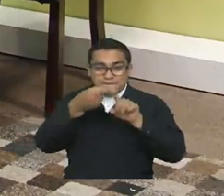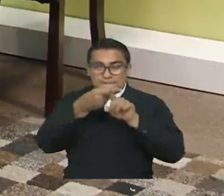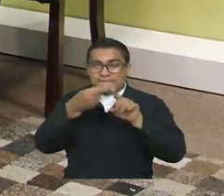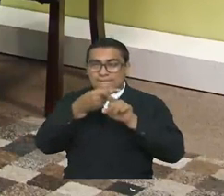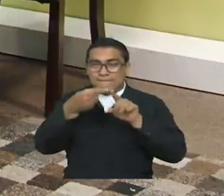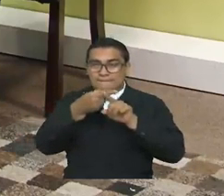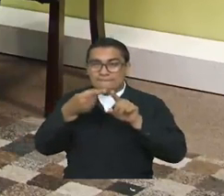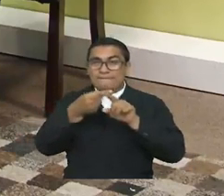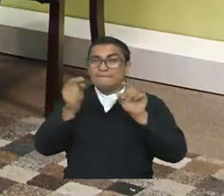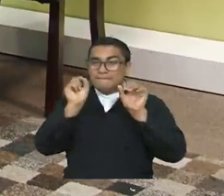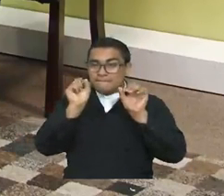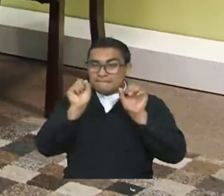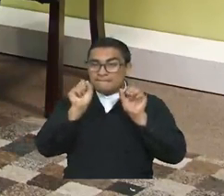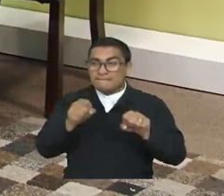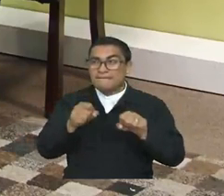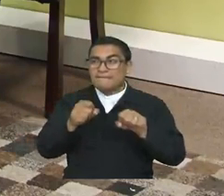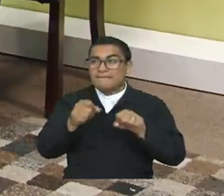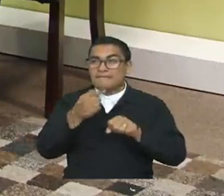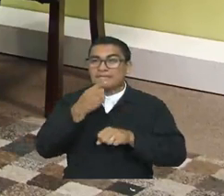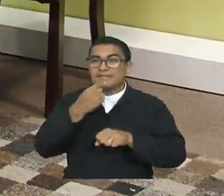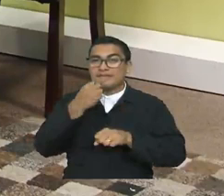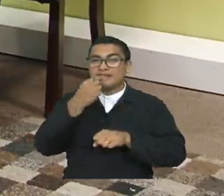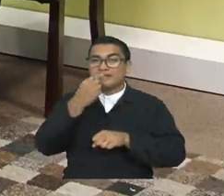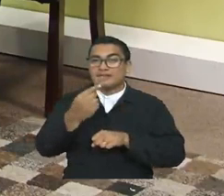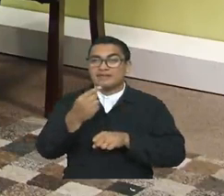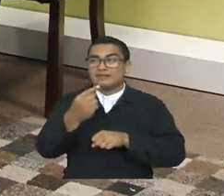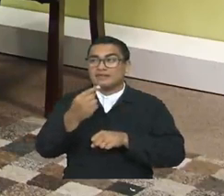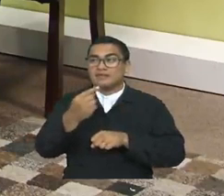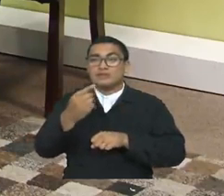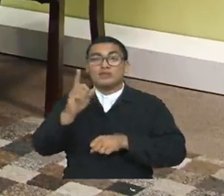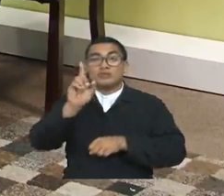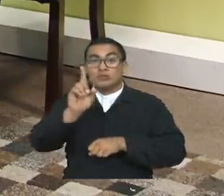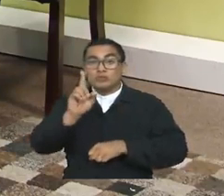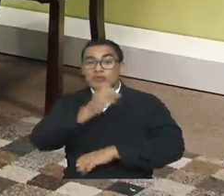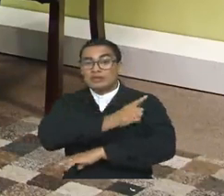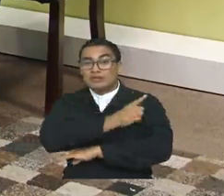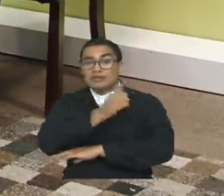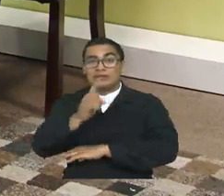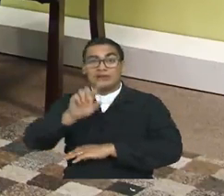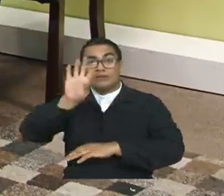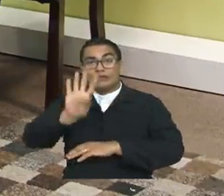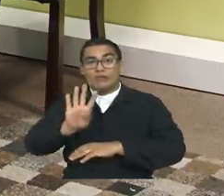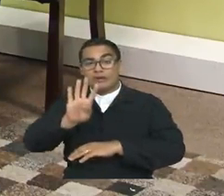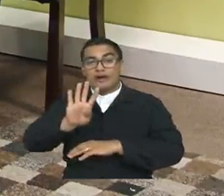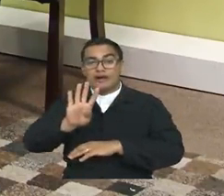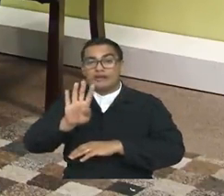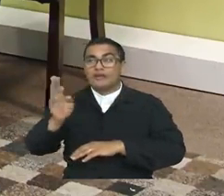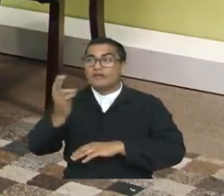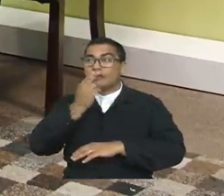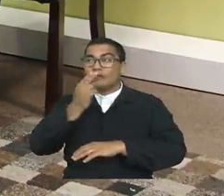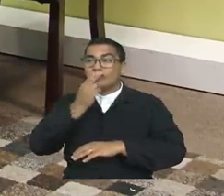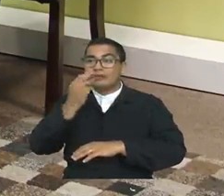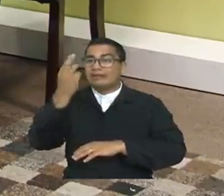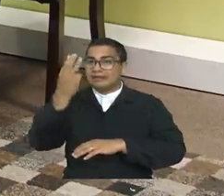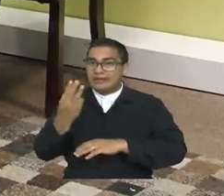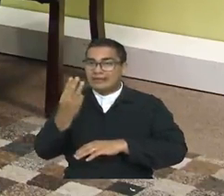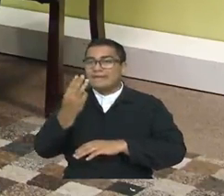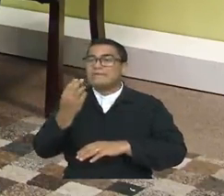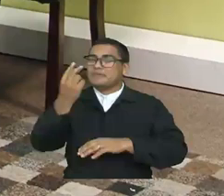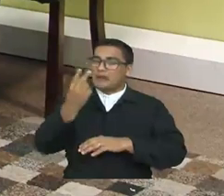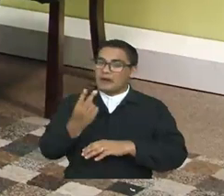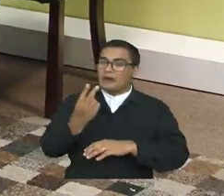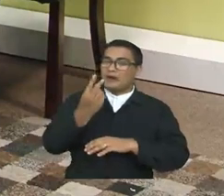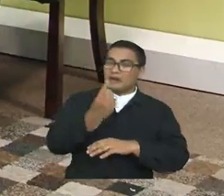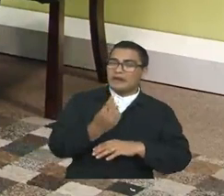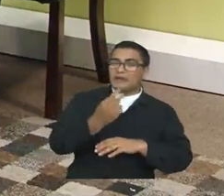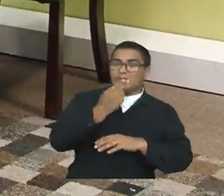menos se plantee la meta de que, bueno, si al día me fumo 4, voy a fumarme 3, la otra voy a sumarme 2. Voy